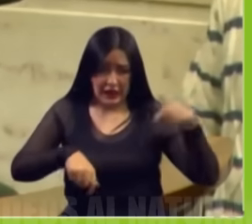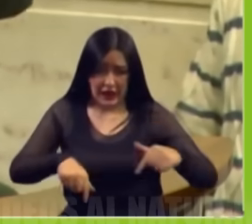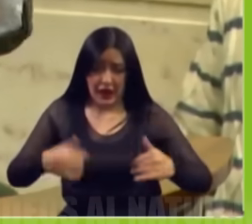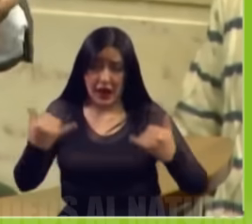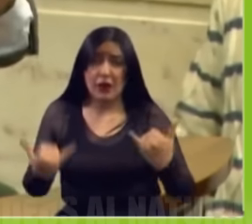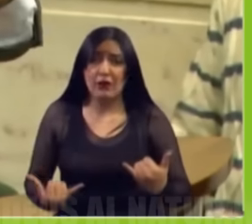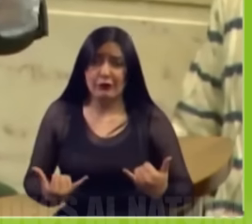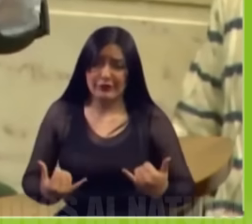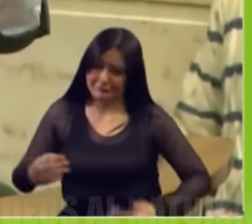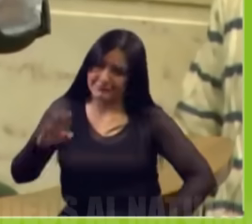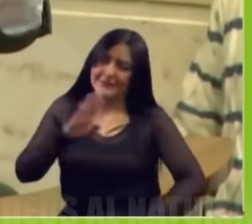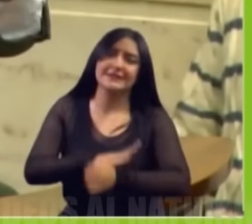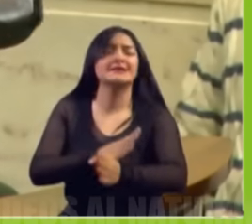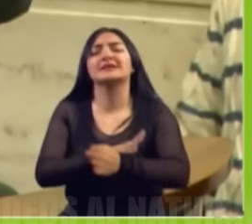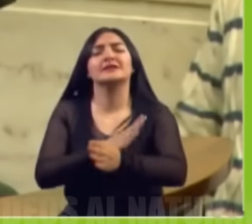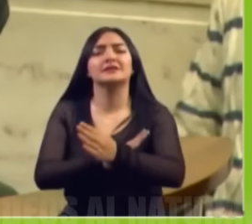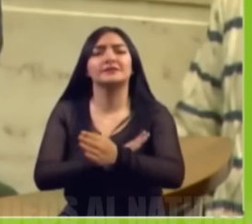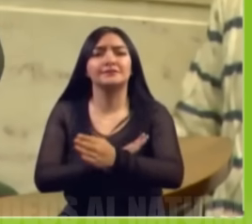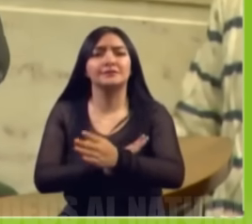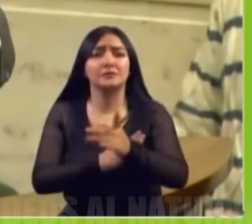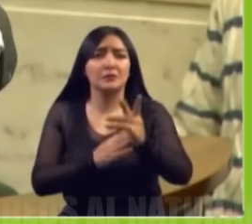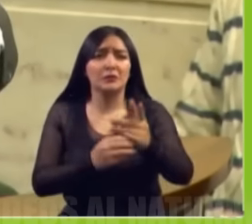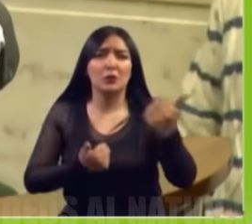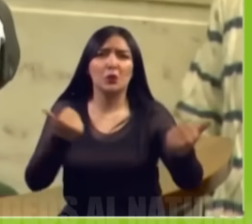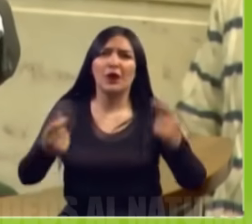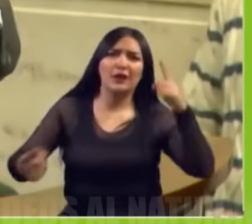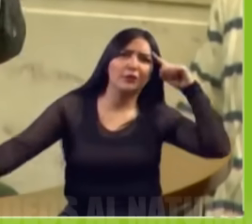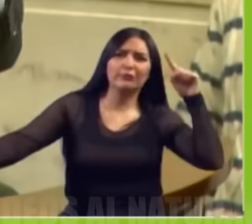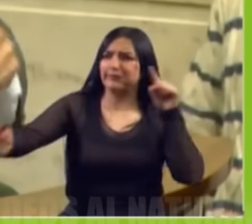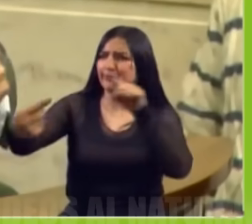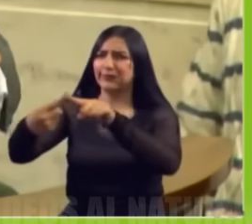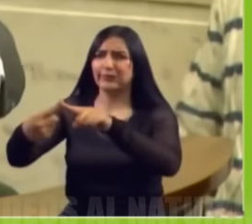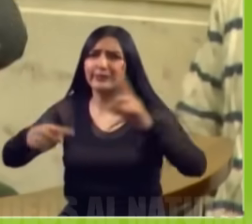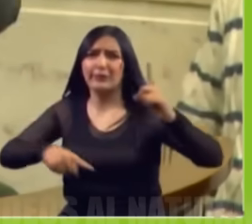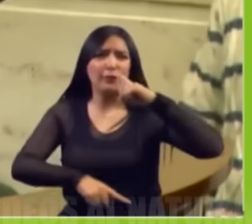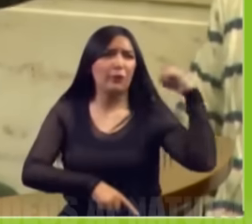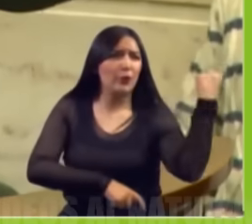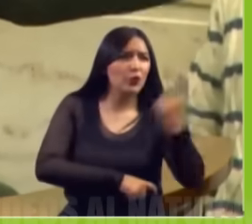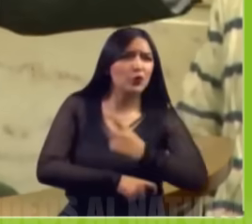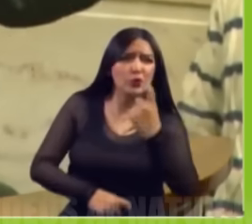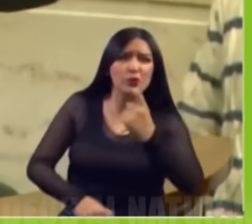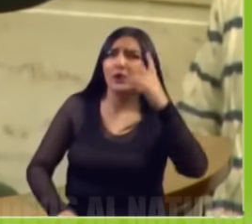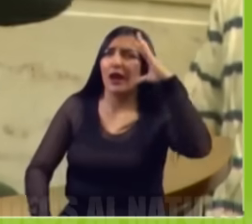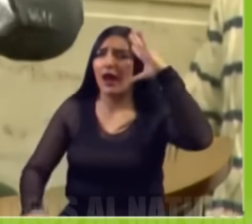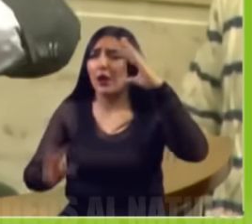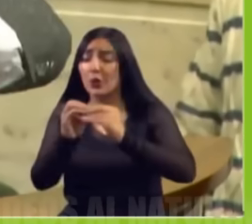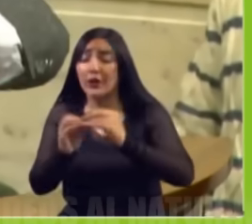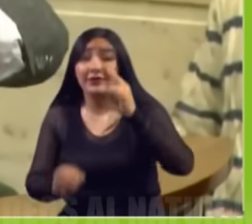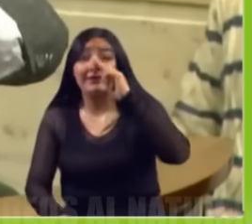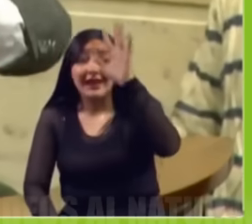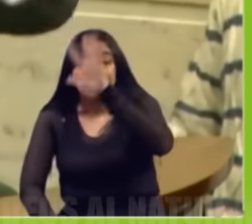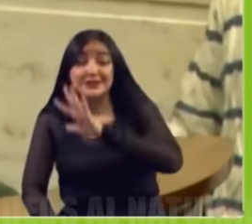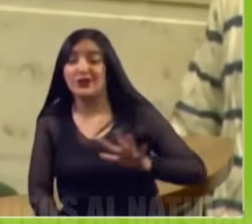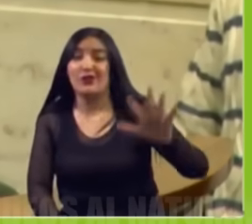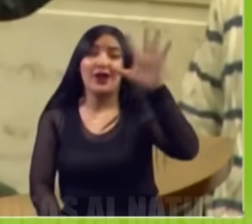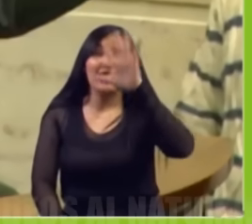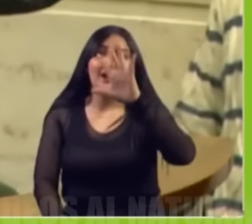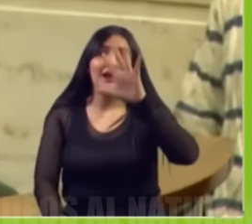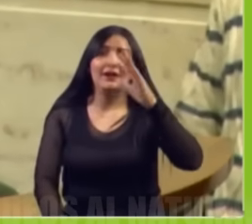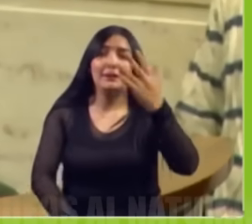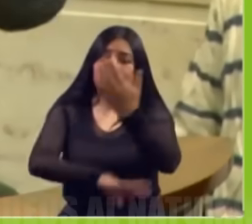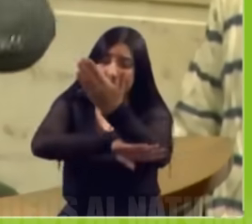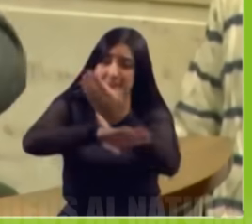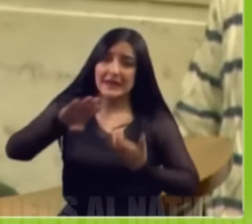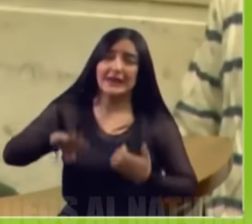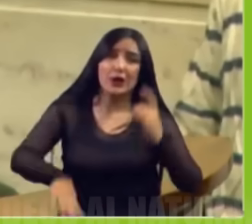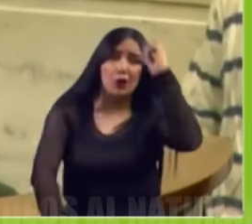vamos a seguir en el propósito de la búsqueda de un acuerdo nacional que lo ha pedido